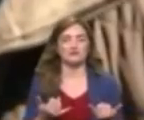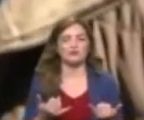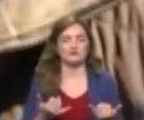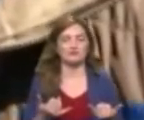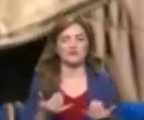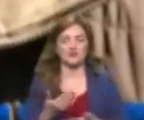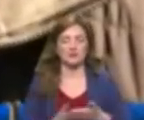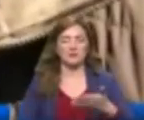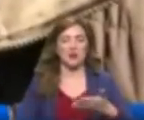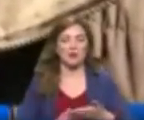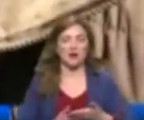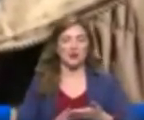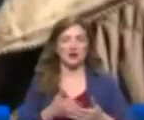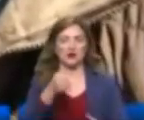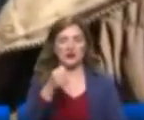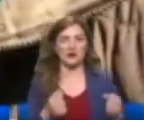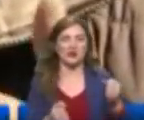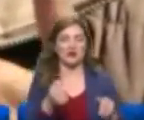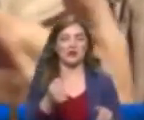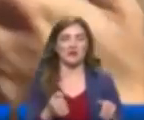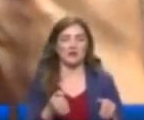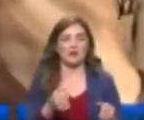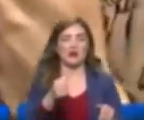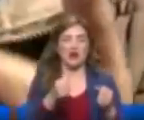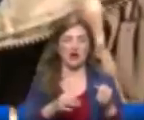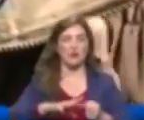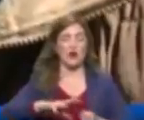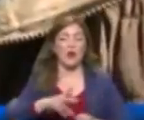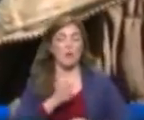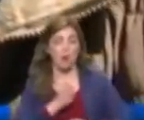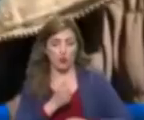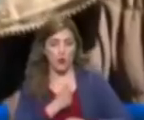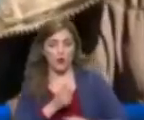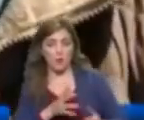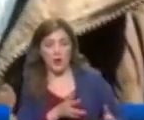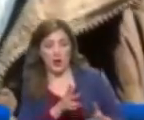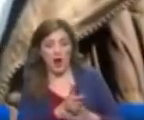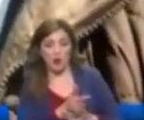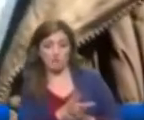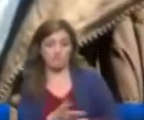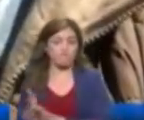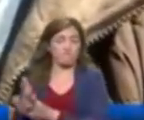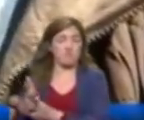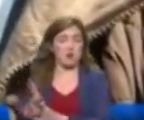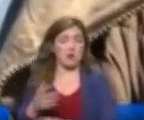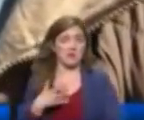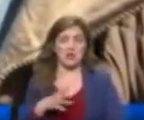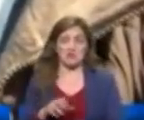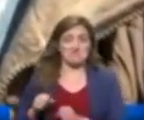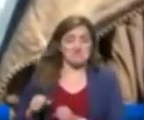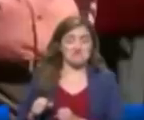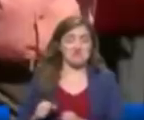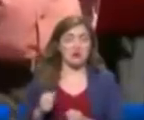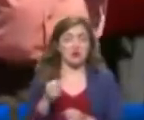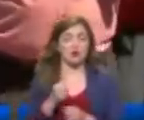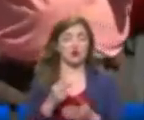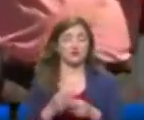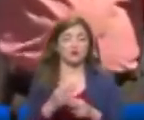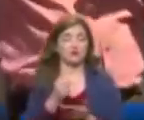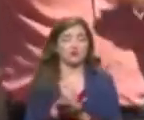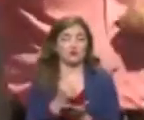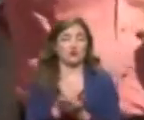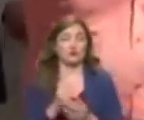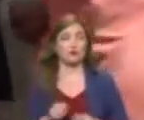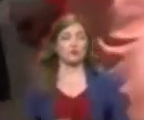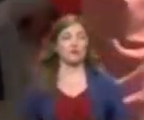no tengo los papeles del carro. El carro me quitó los dueños de los que está a nombre de la matrícula. Se cree que el